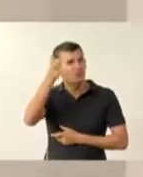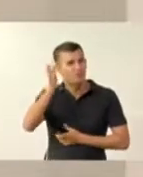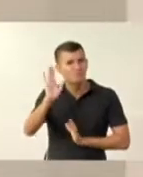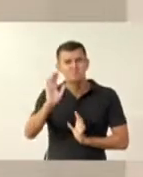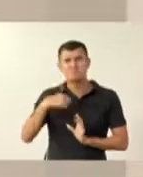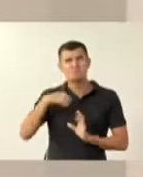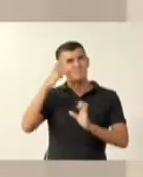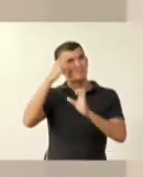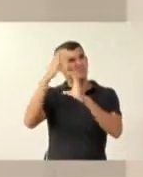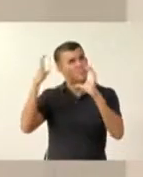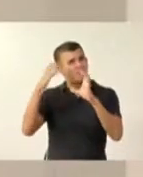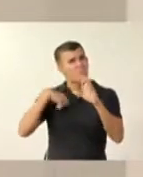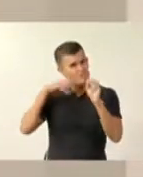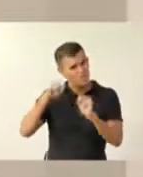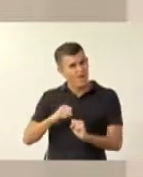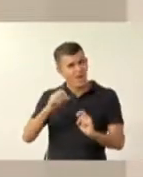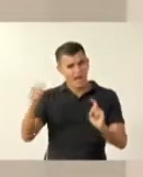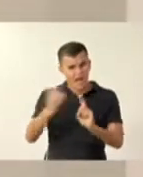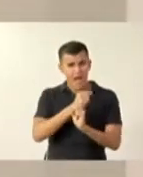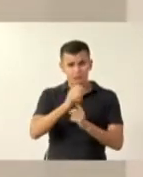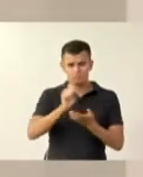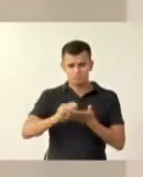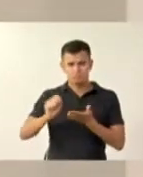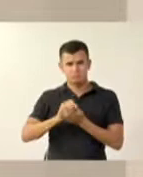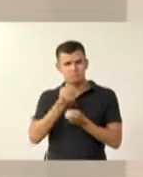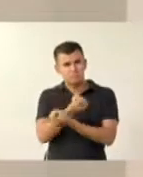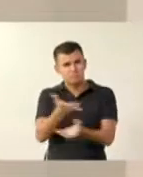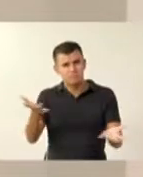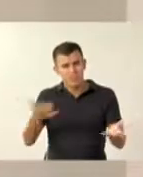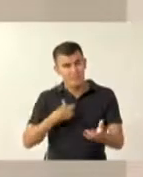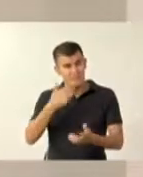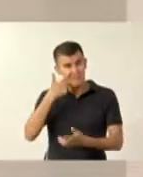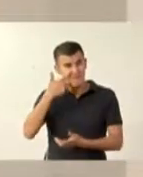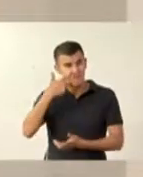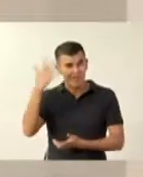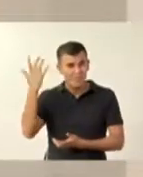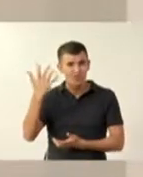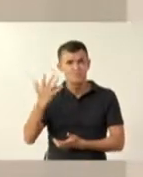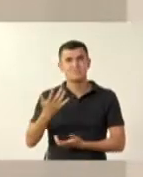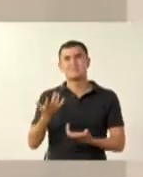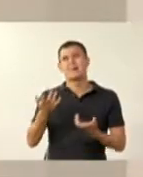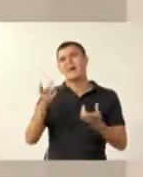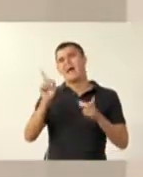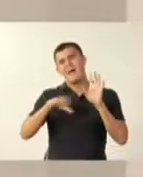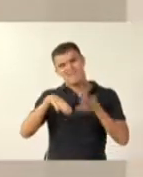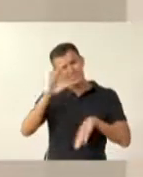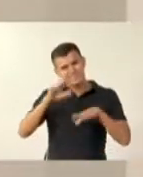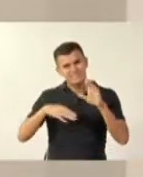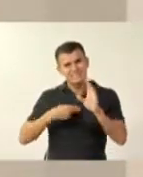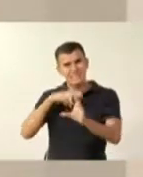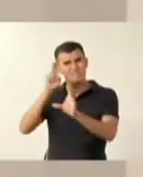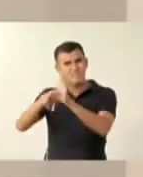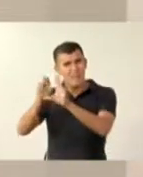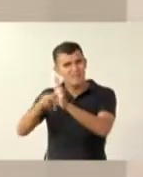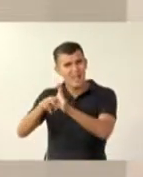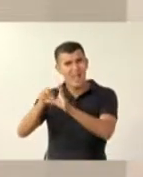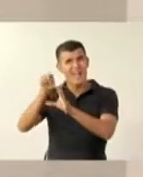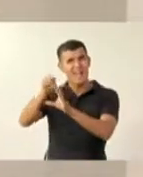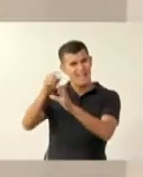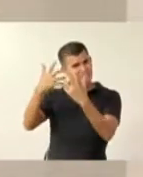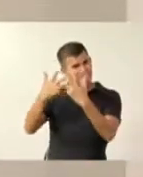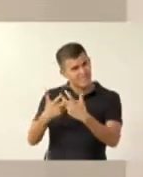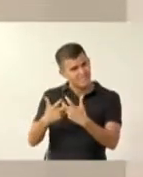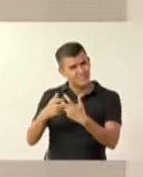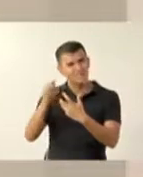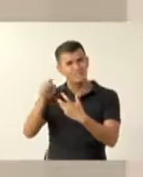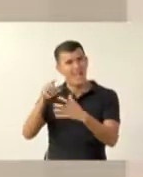cosas sino simplemente escribirlas y acudir a las editoriales que realmente están más interesadas de lo